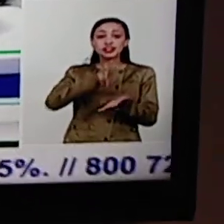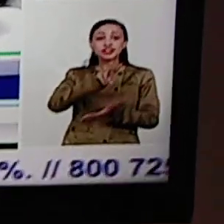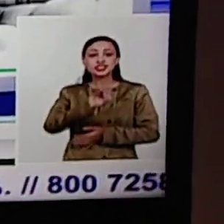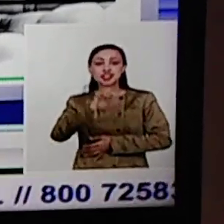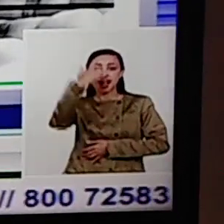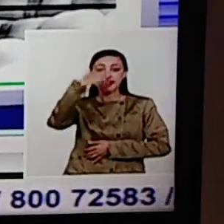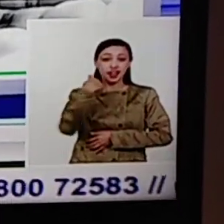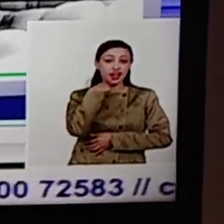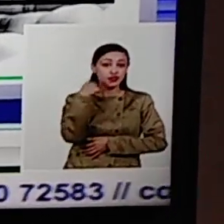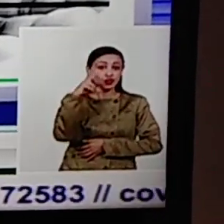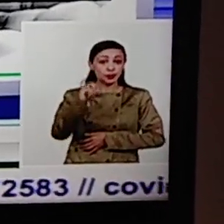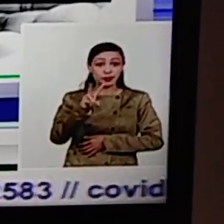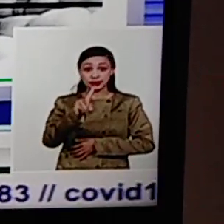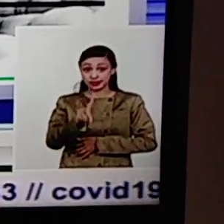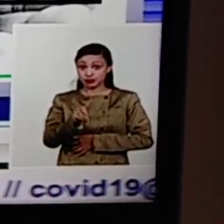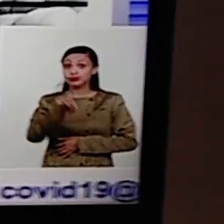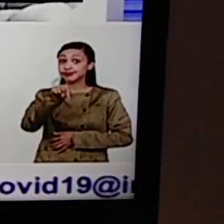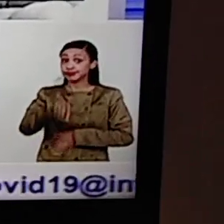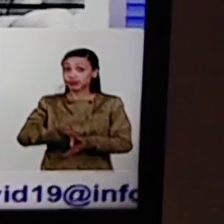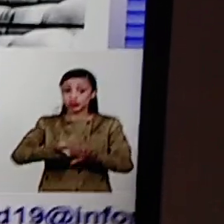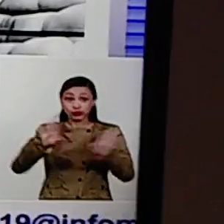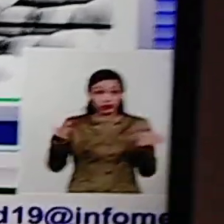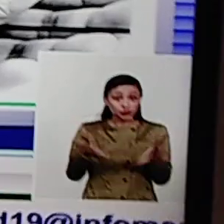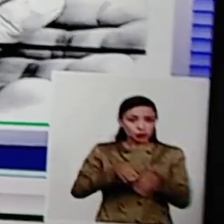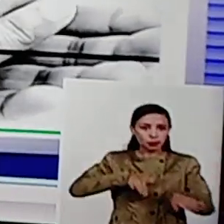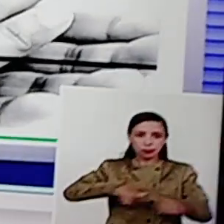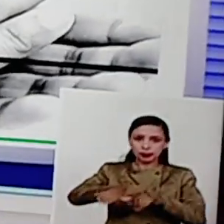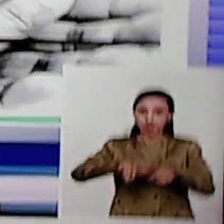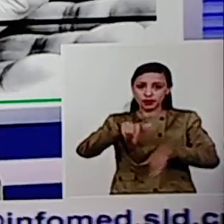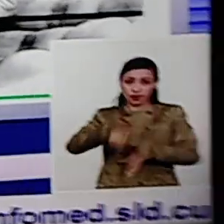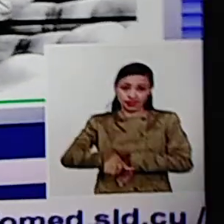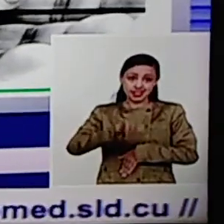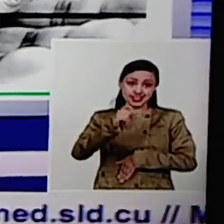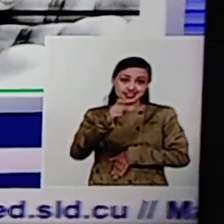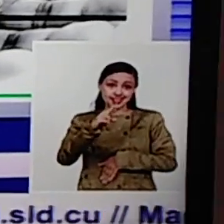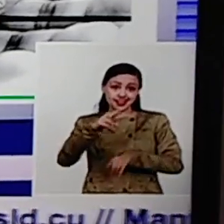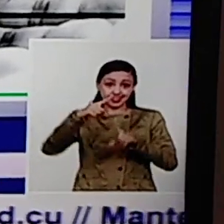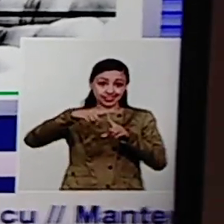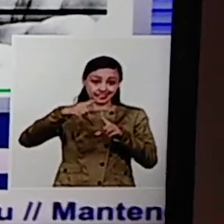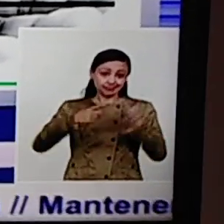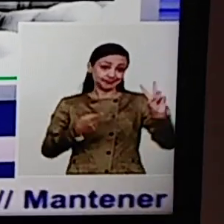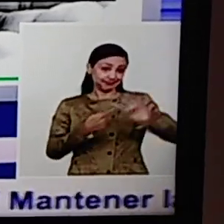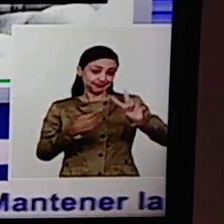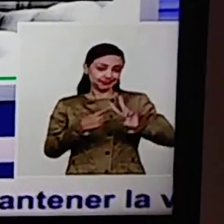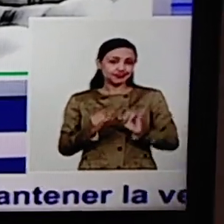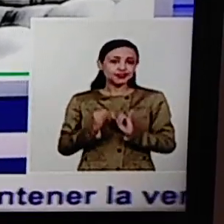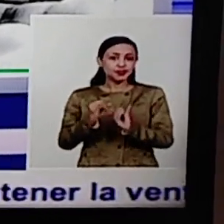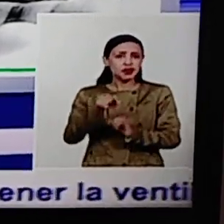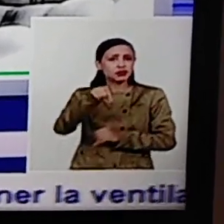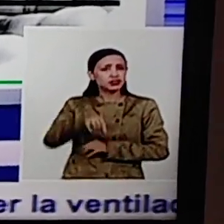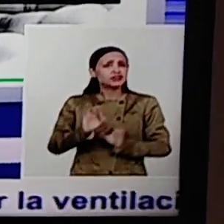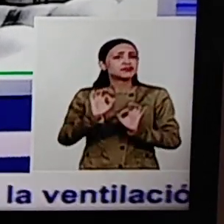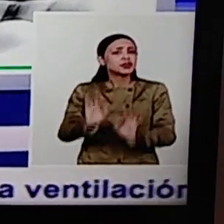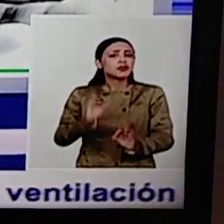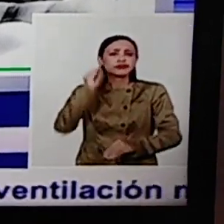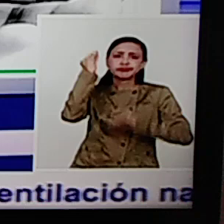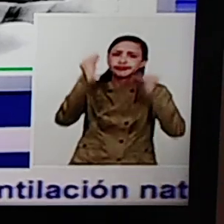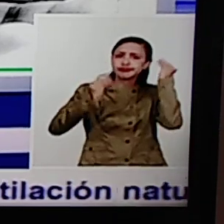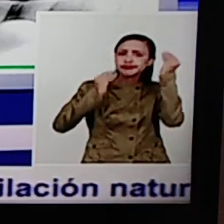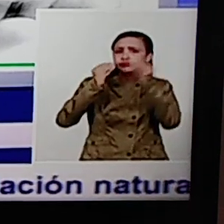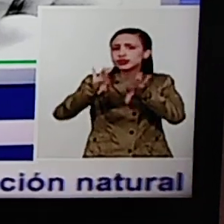año 2021 y ya todo se encuentra listo en los estudios centrales de radio y televisión para ofrecerle a usted el análisis sobre la